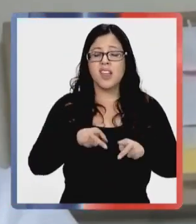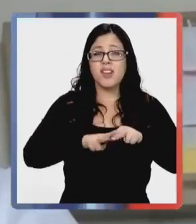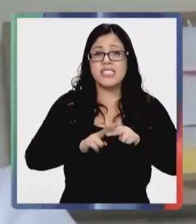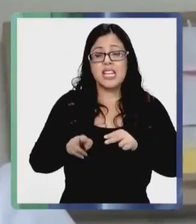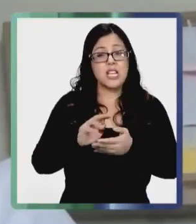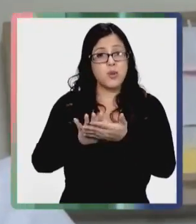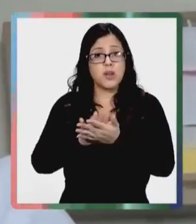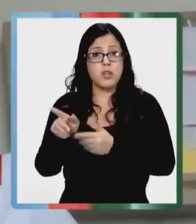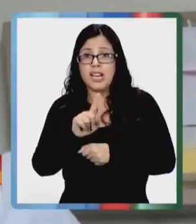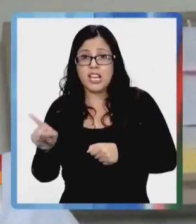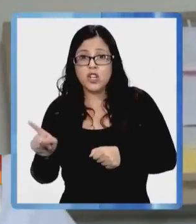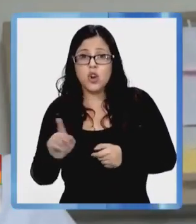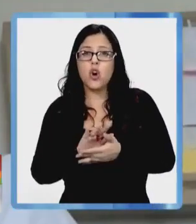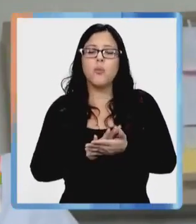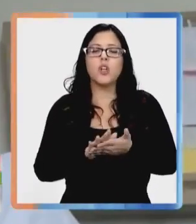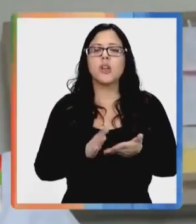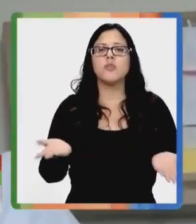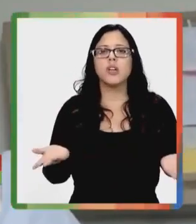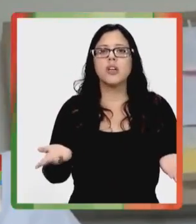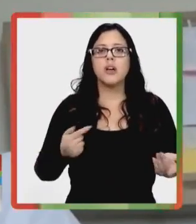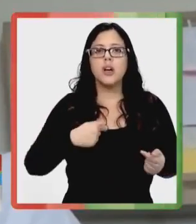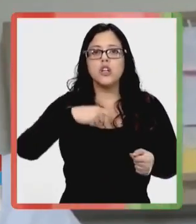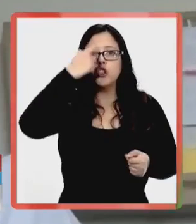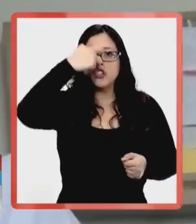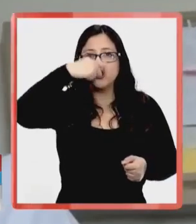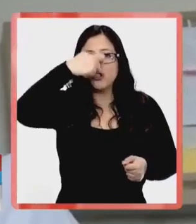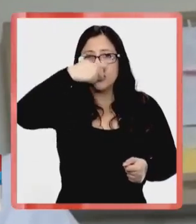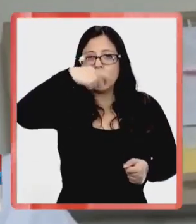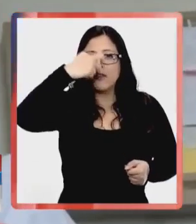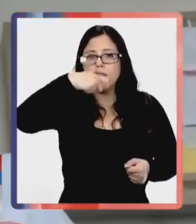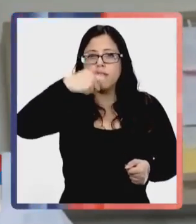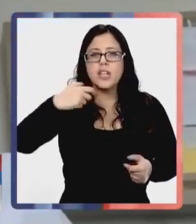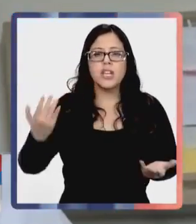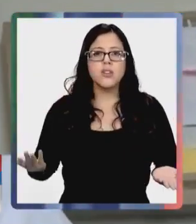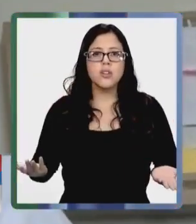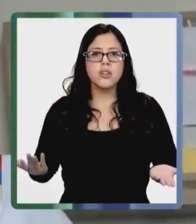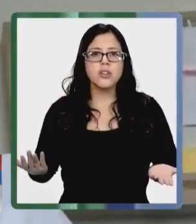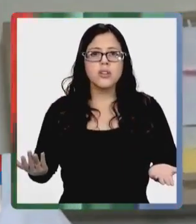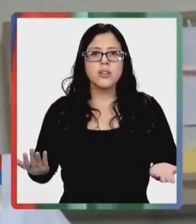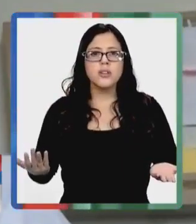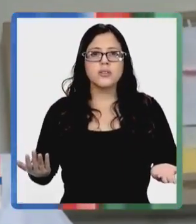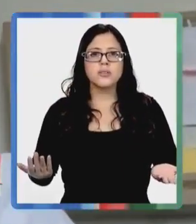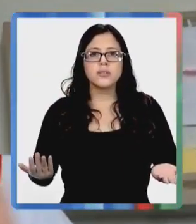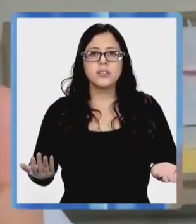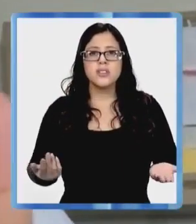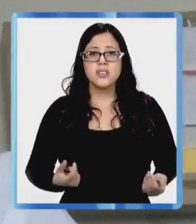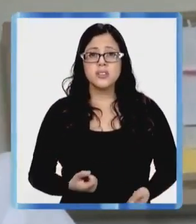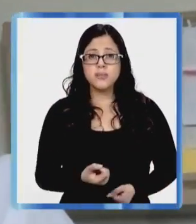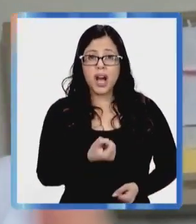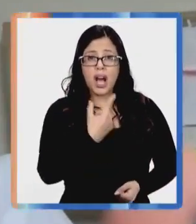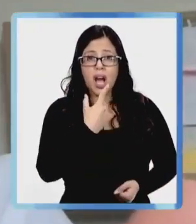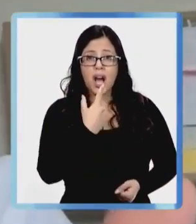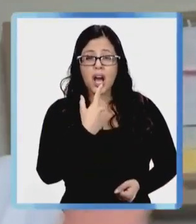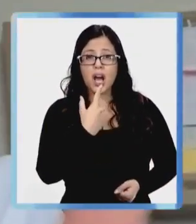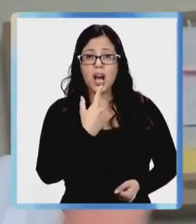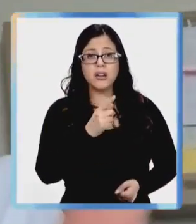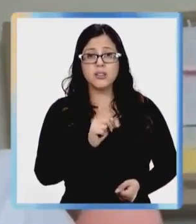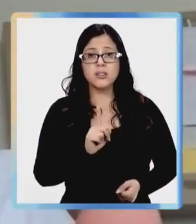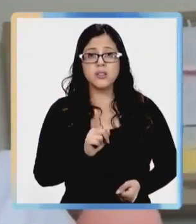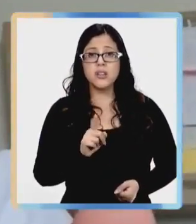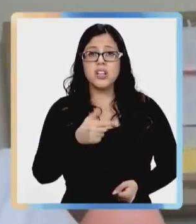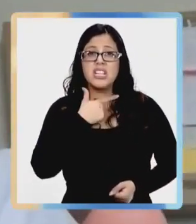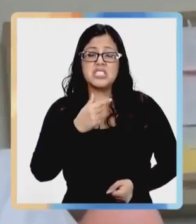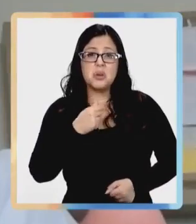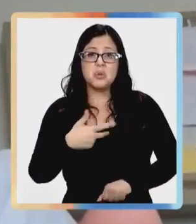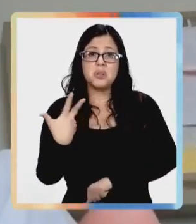hay que hacer, por ejemplo, mucha gente dice, estoy resfriado, me voy a colocar un neurobionta, una vitamina B12. Para el resfrío no sirve. Si le